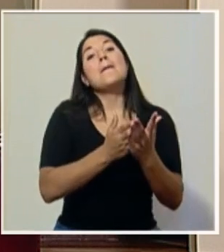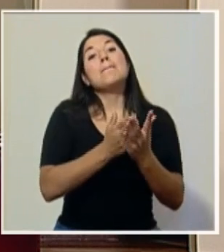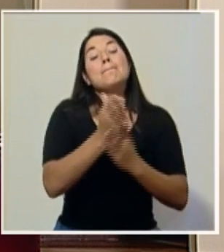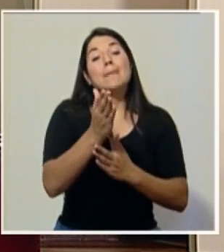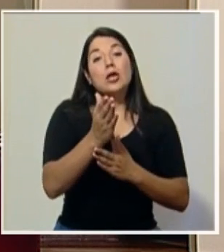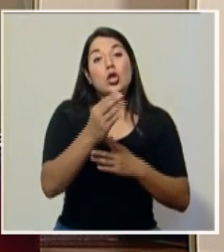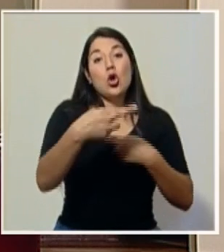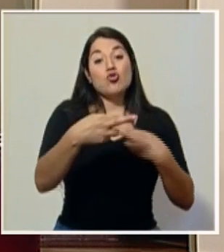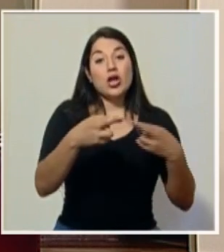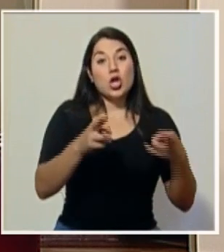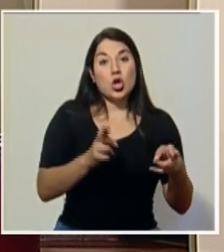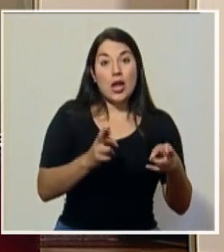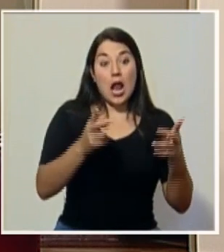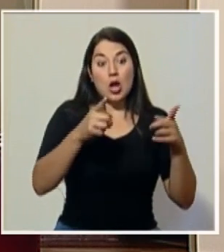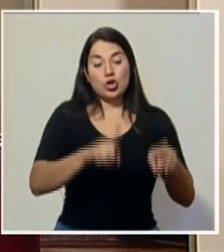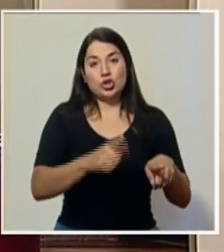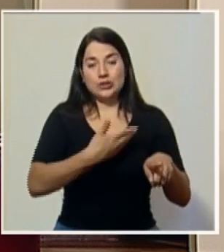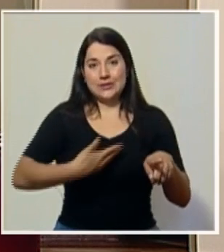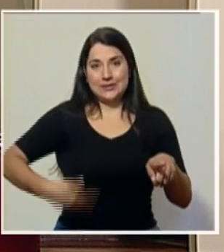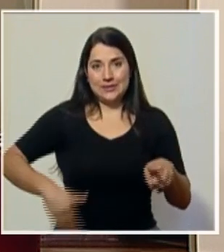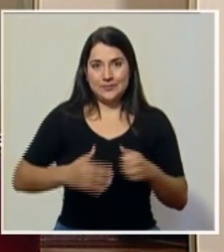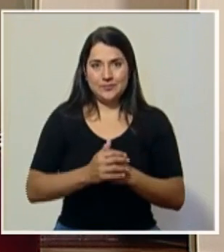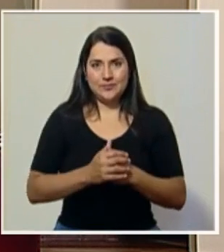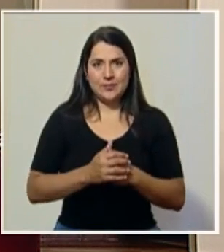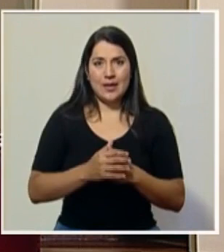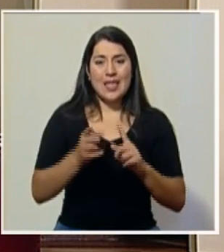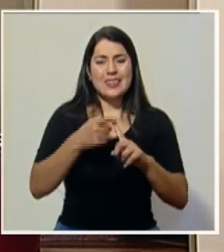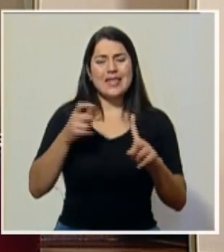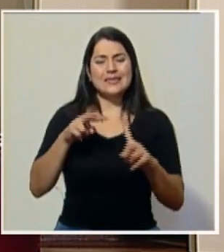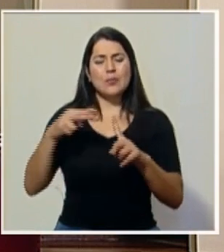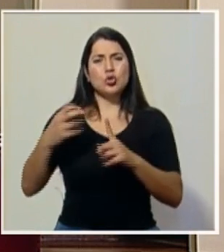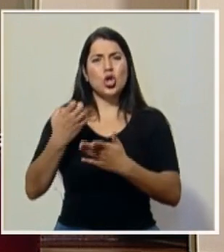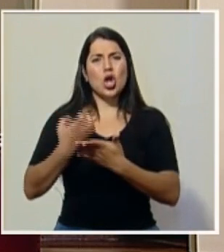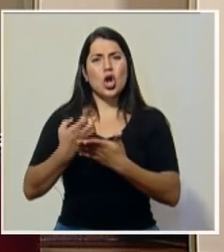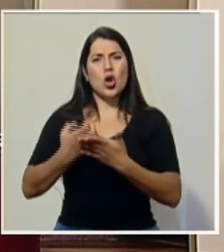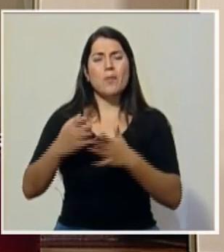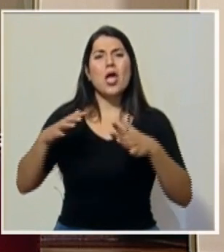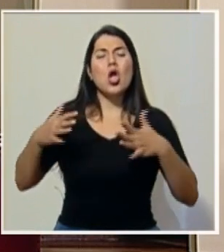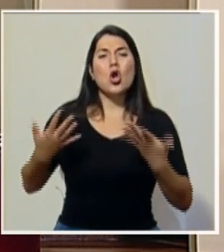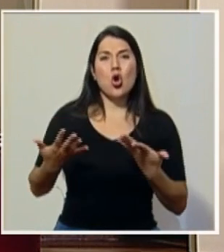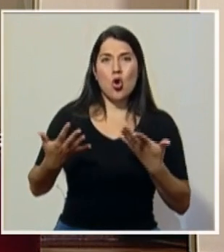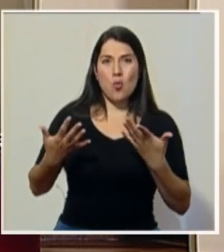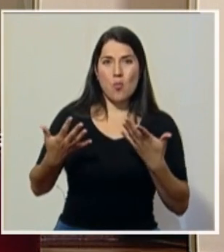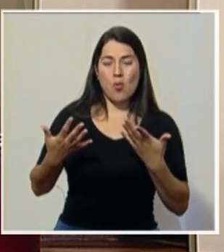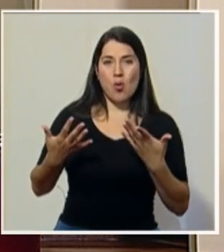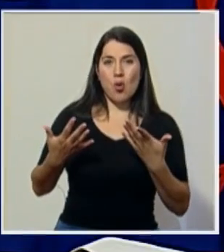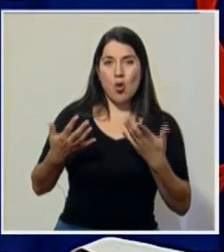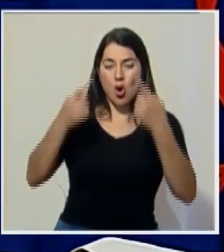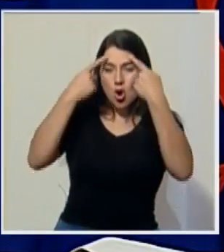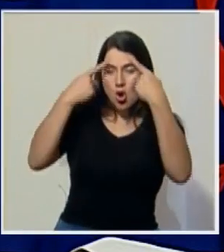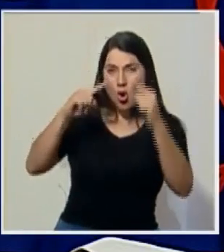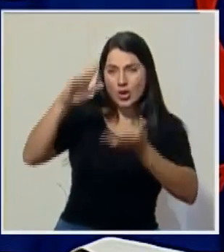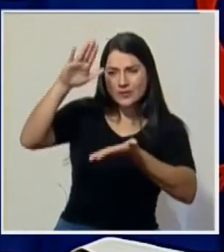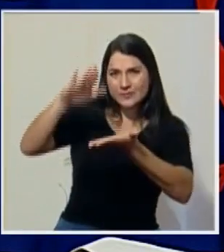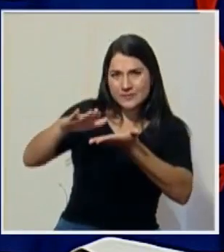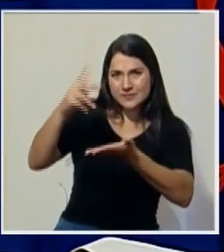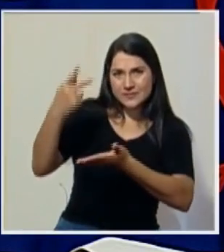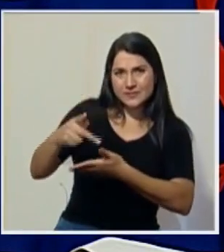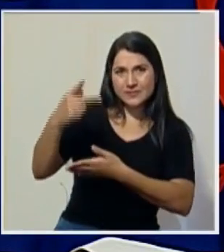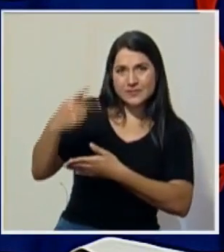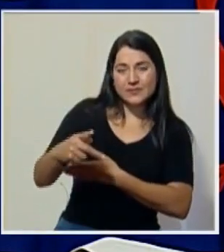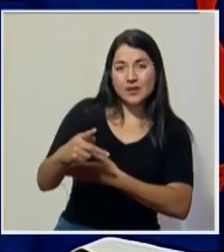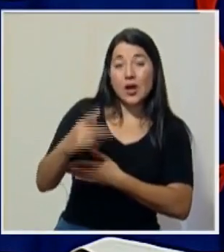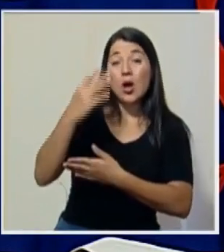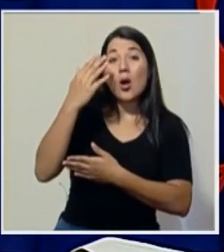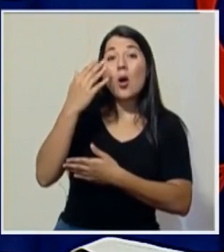Acontecer Herediano. ¿Cómo se va a mitigar a nivel económico que Estados Unidos y la Unión Europea no recomiendan al país en la lista